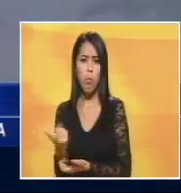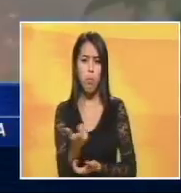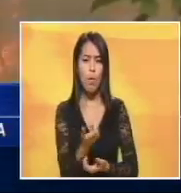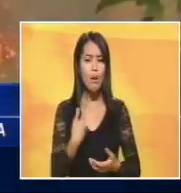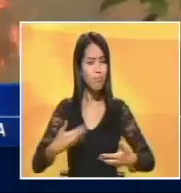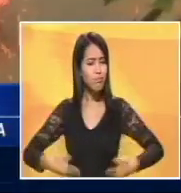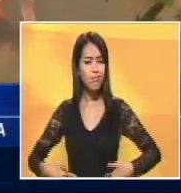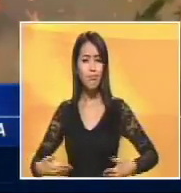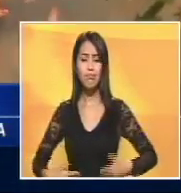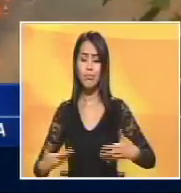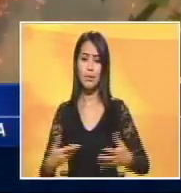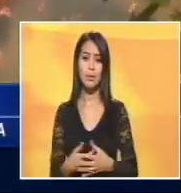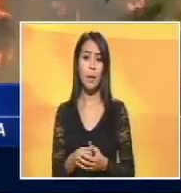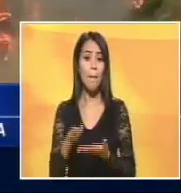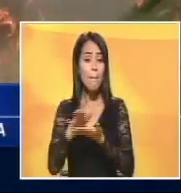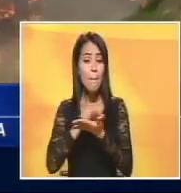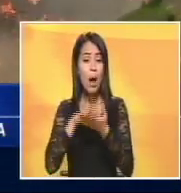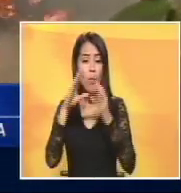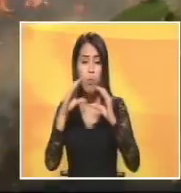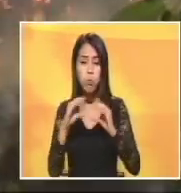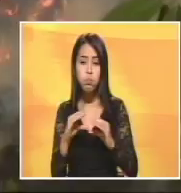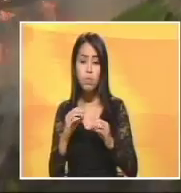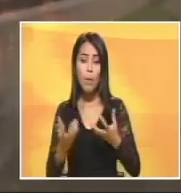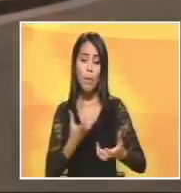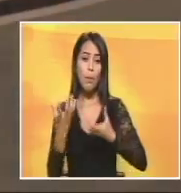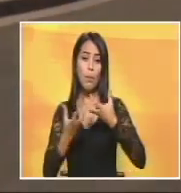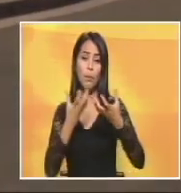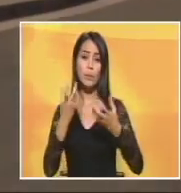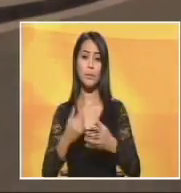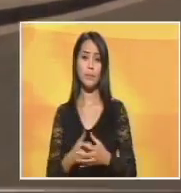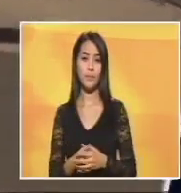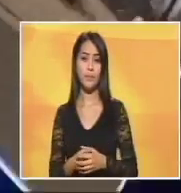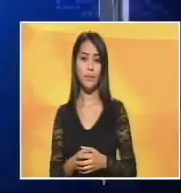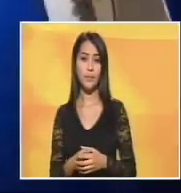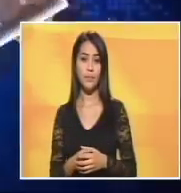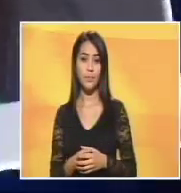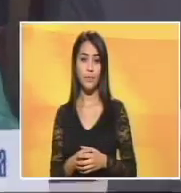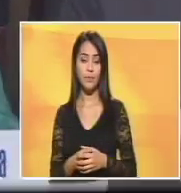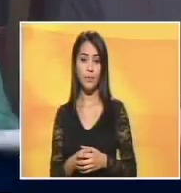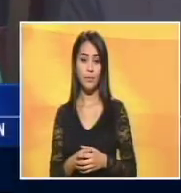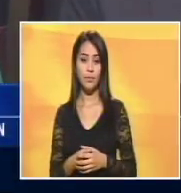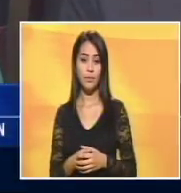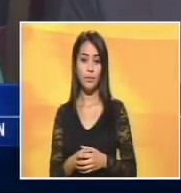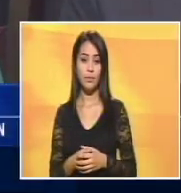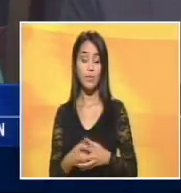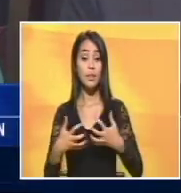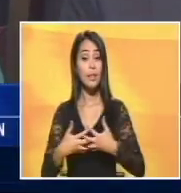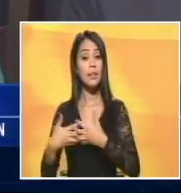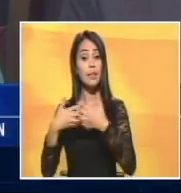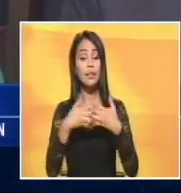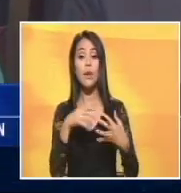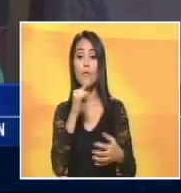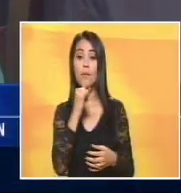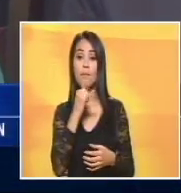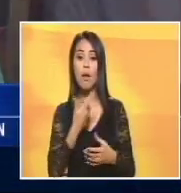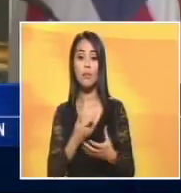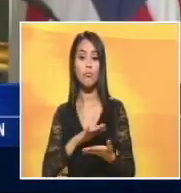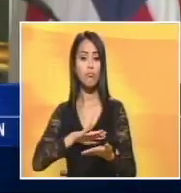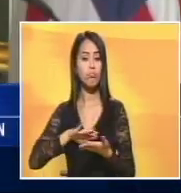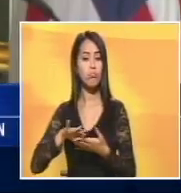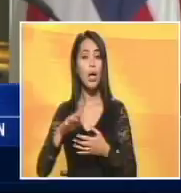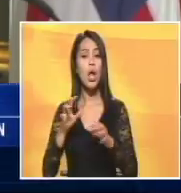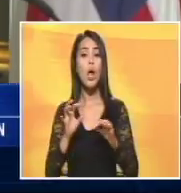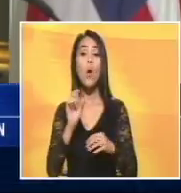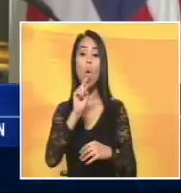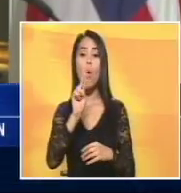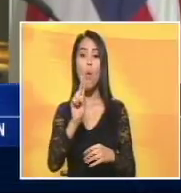activos que ya han arrasado más de 77.000 hectáreas. Estados Unidos anunció su retirada de la UNESCO